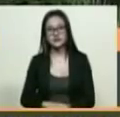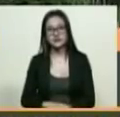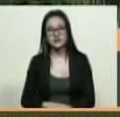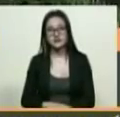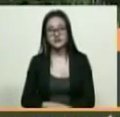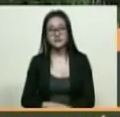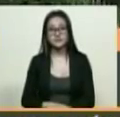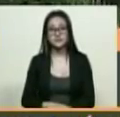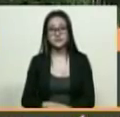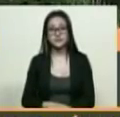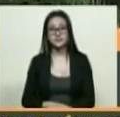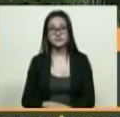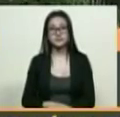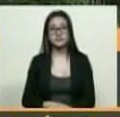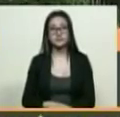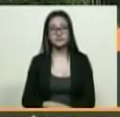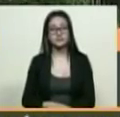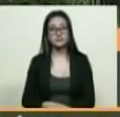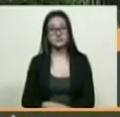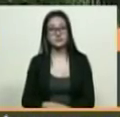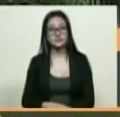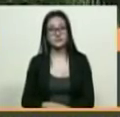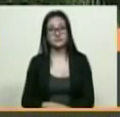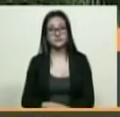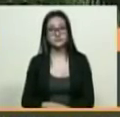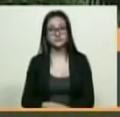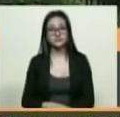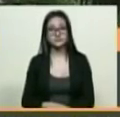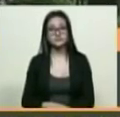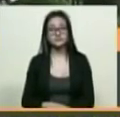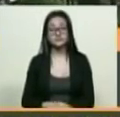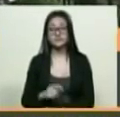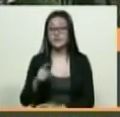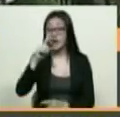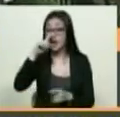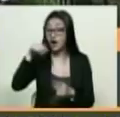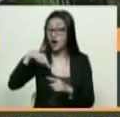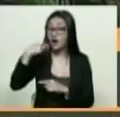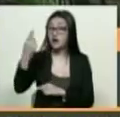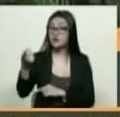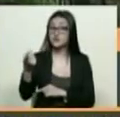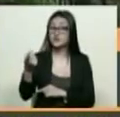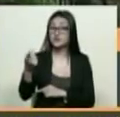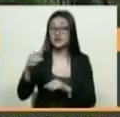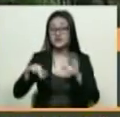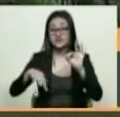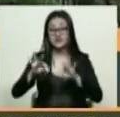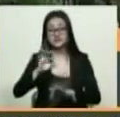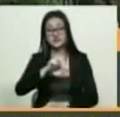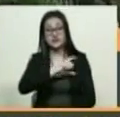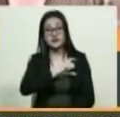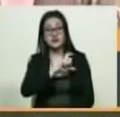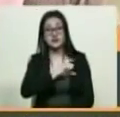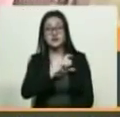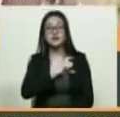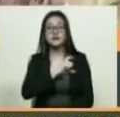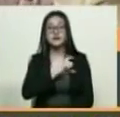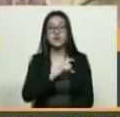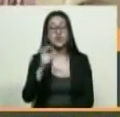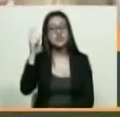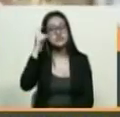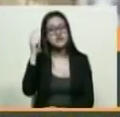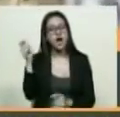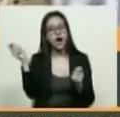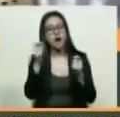a la plataforma del Carnet de la Patria, que el año que viene, el 13 de enero, Día del